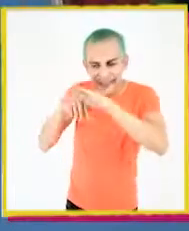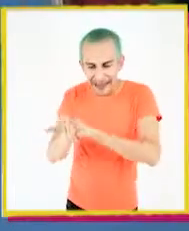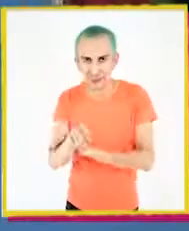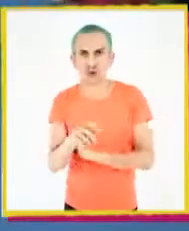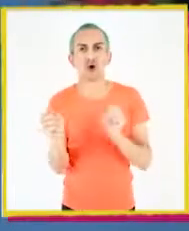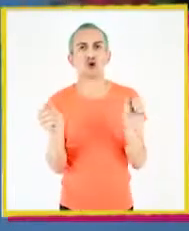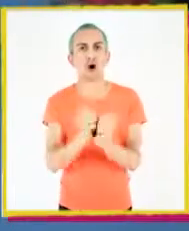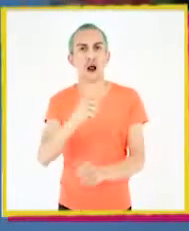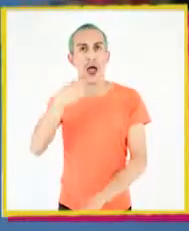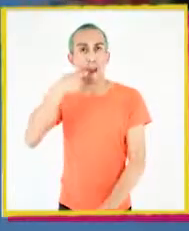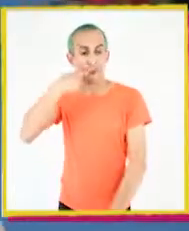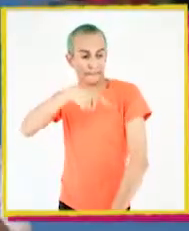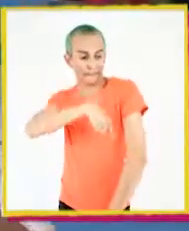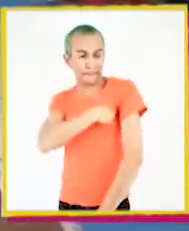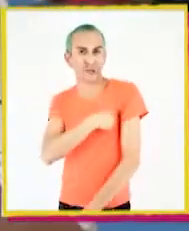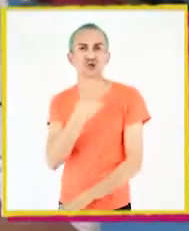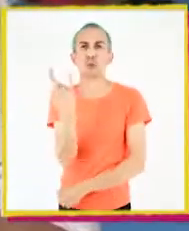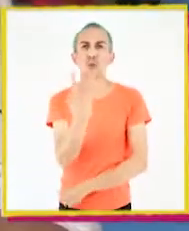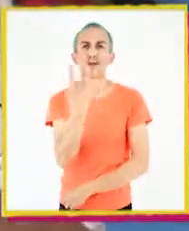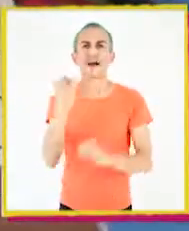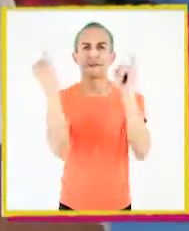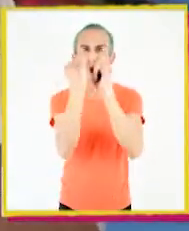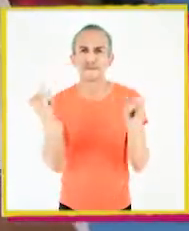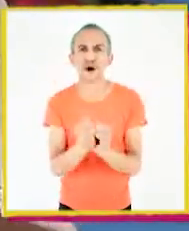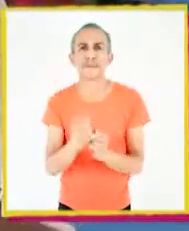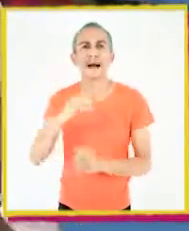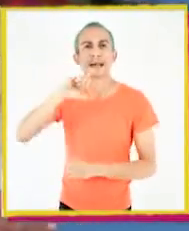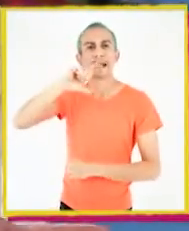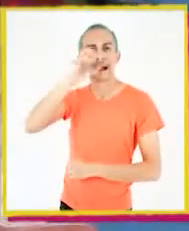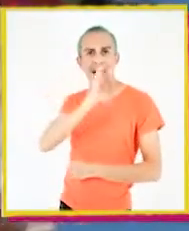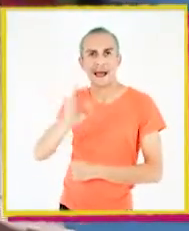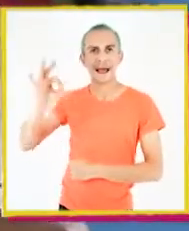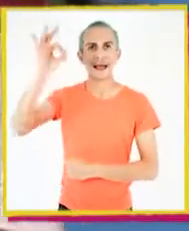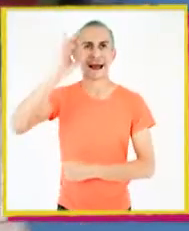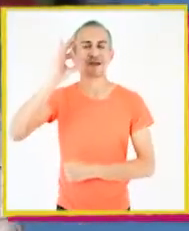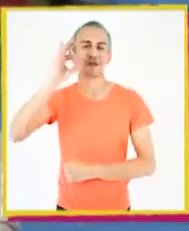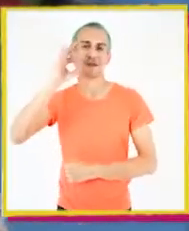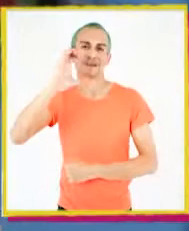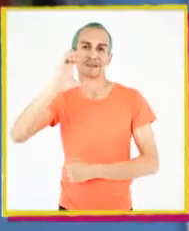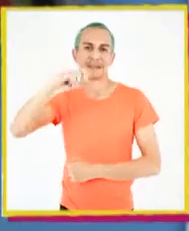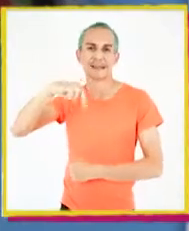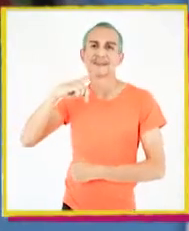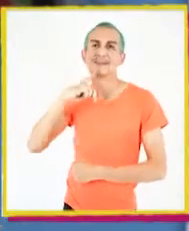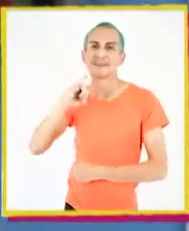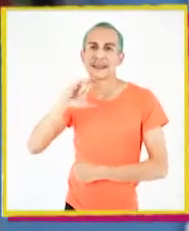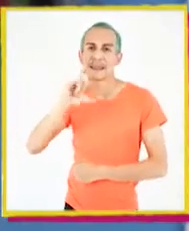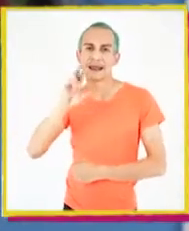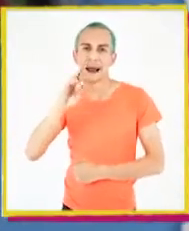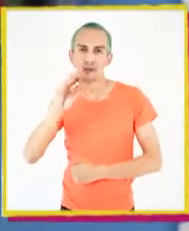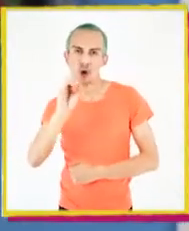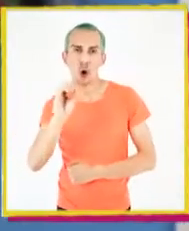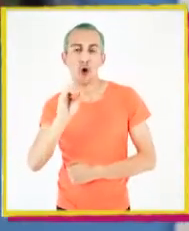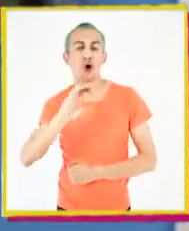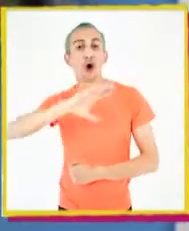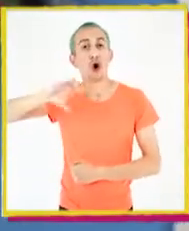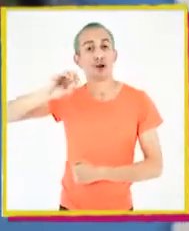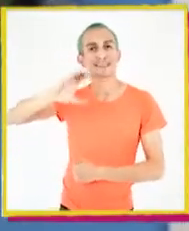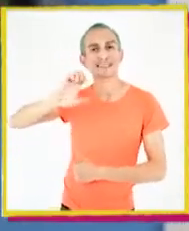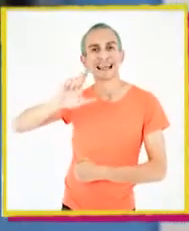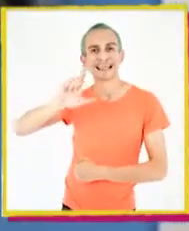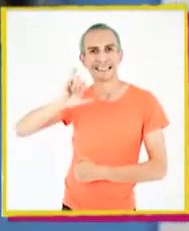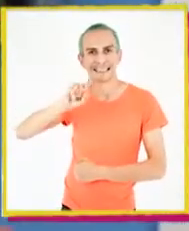Se mide con un termómetro y su unidad de medida es el grado centígrado o Celsius. Por lo tanto,